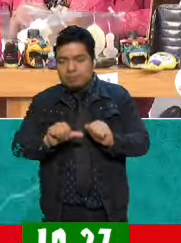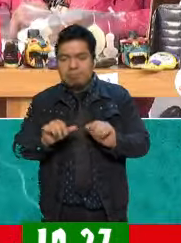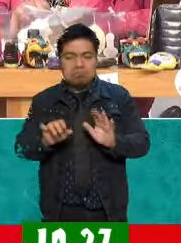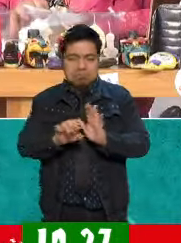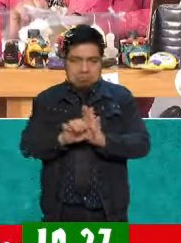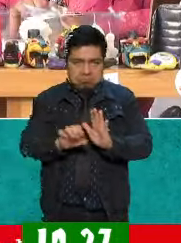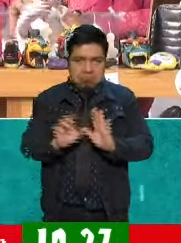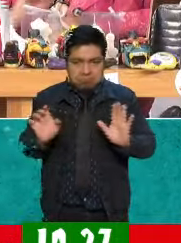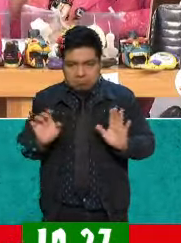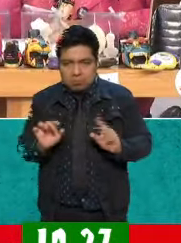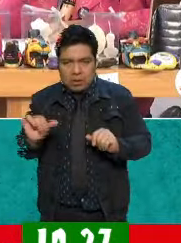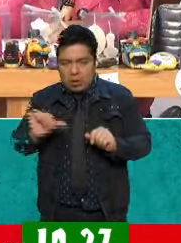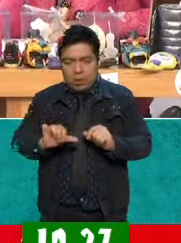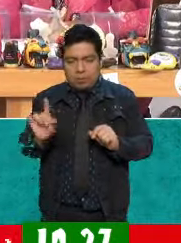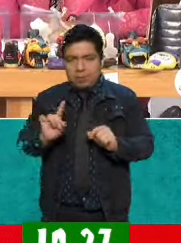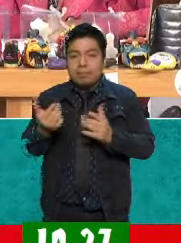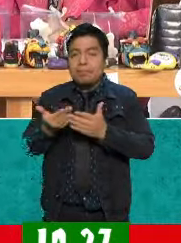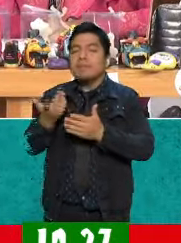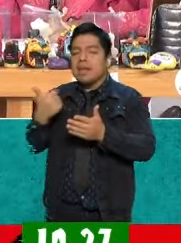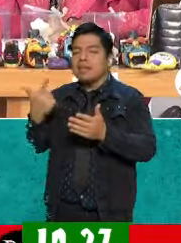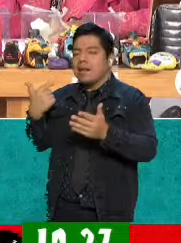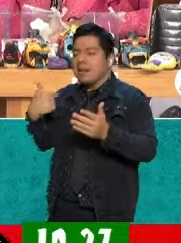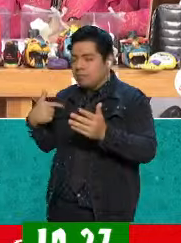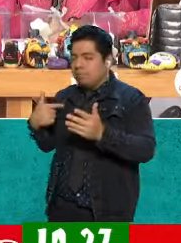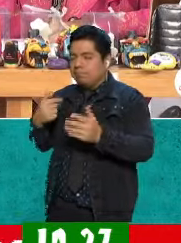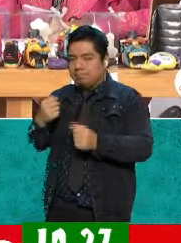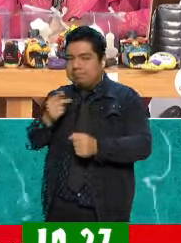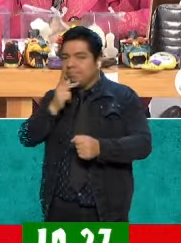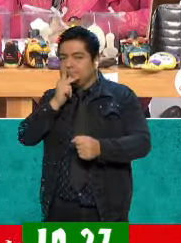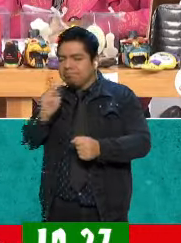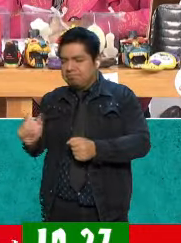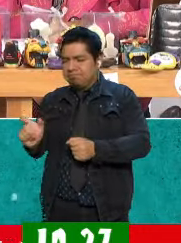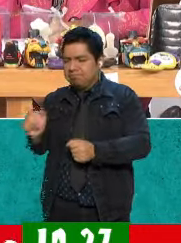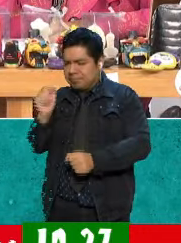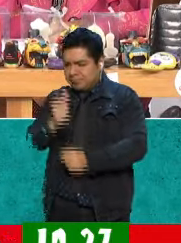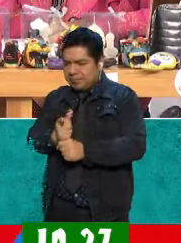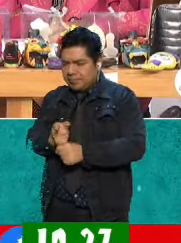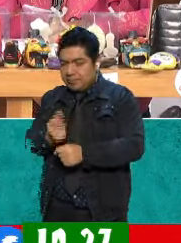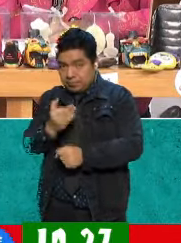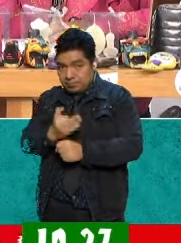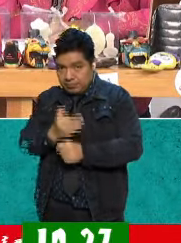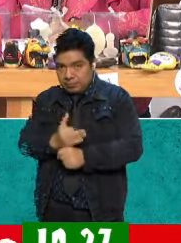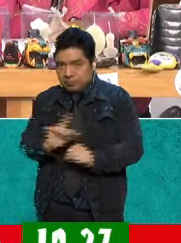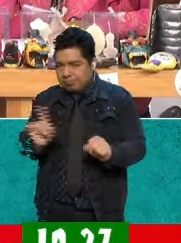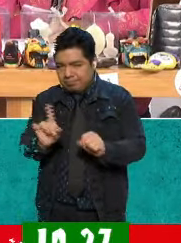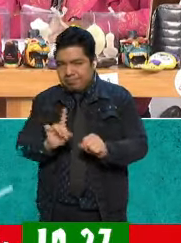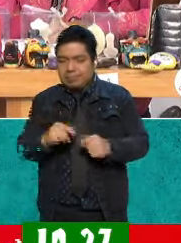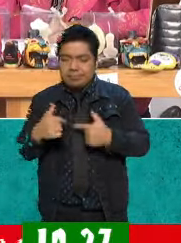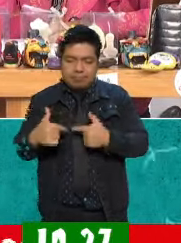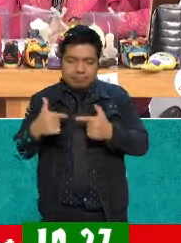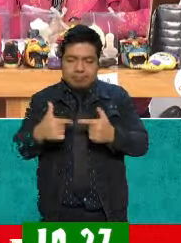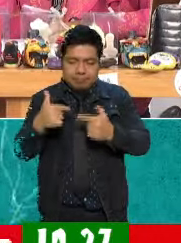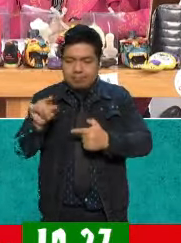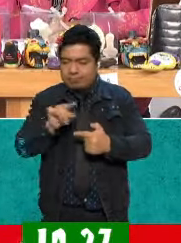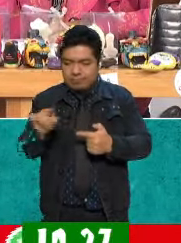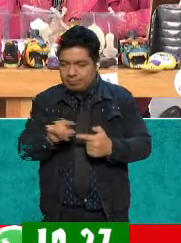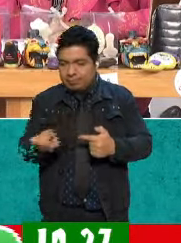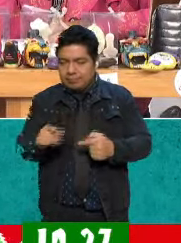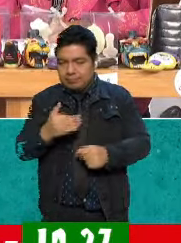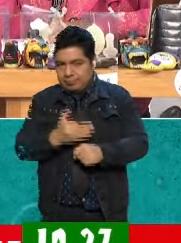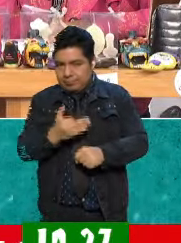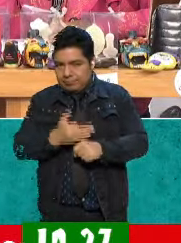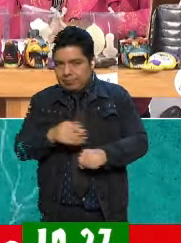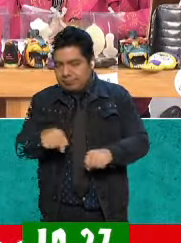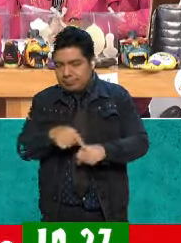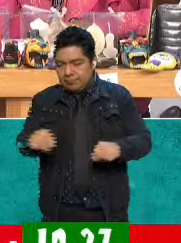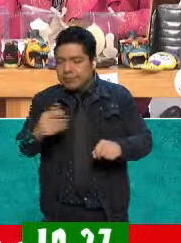bueno, ni siquiera hoy en día, de hecho, algunas de las palabras que encontré, pues no necesariamente son palabras que utiliza la generación Z, que es la que está